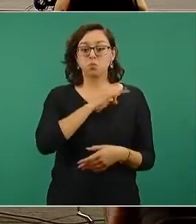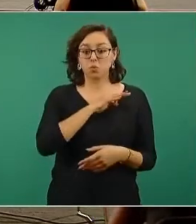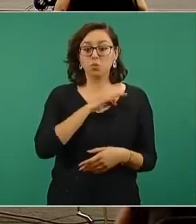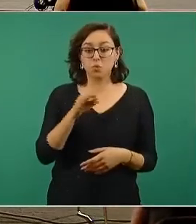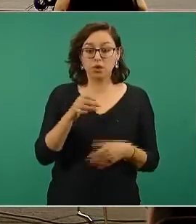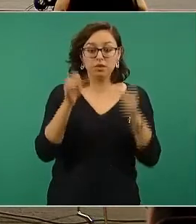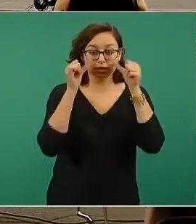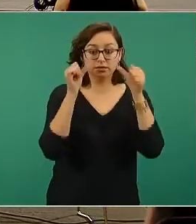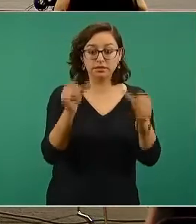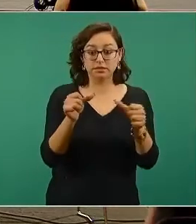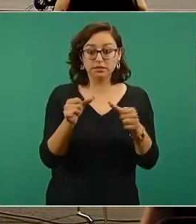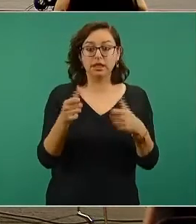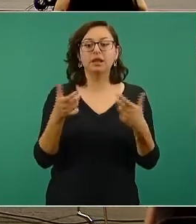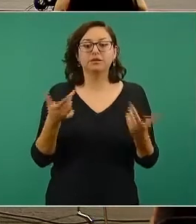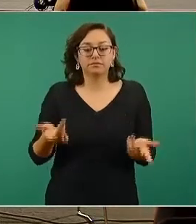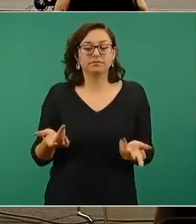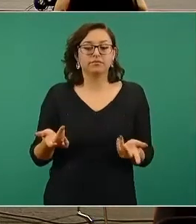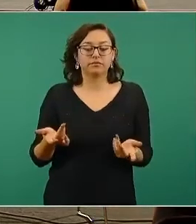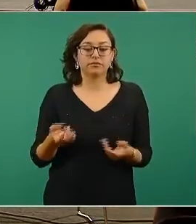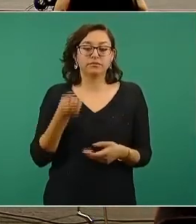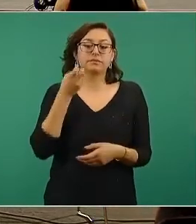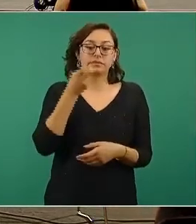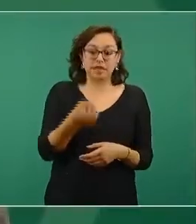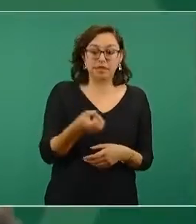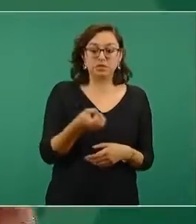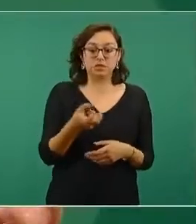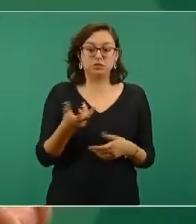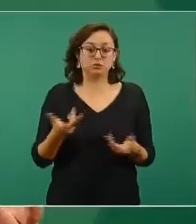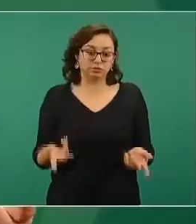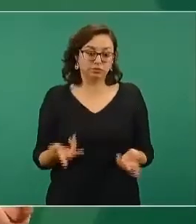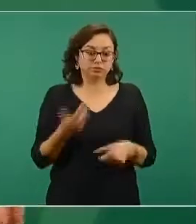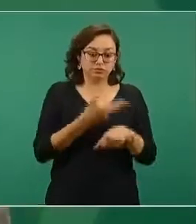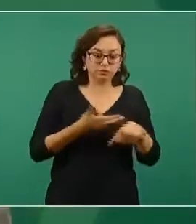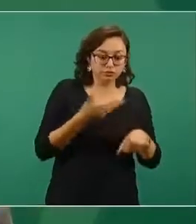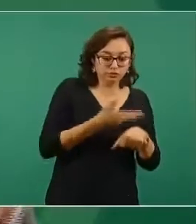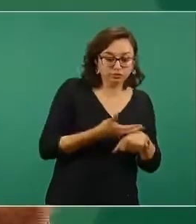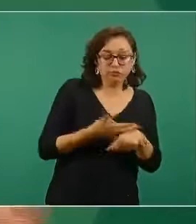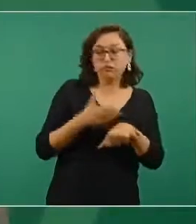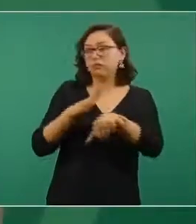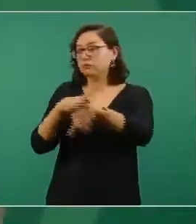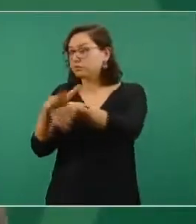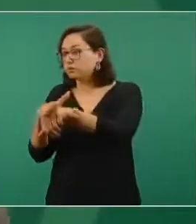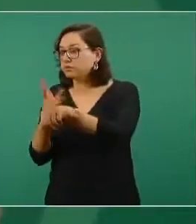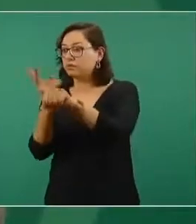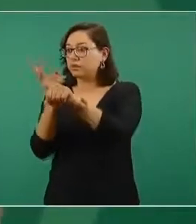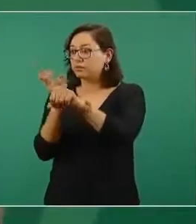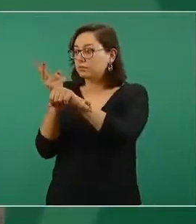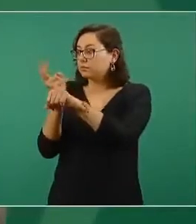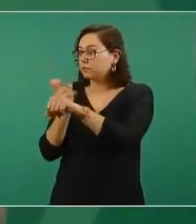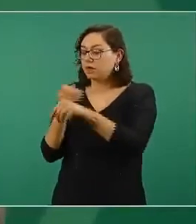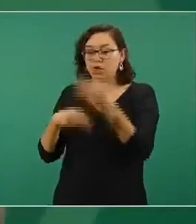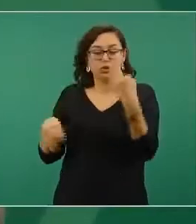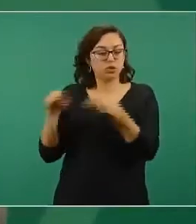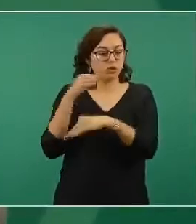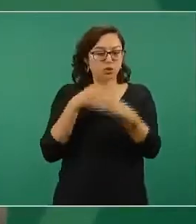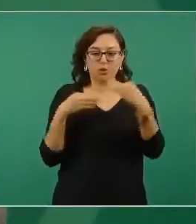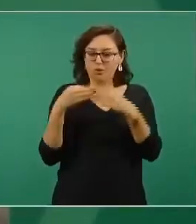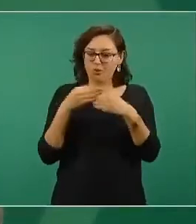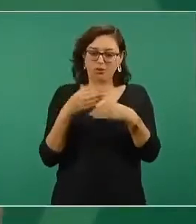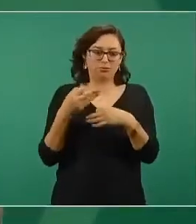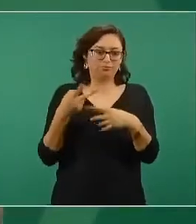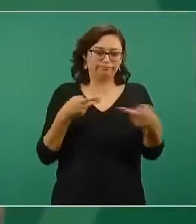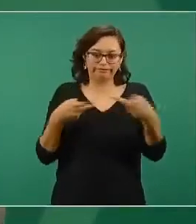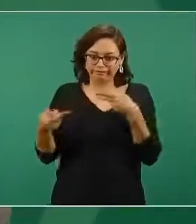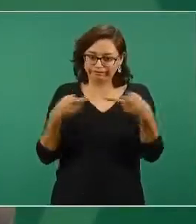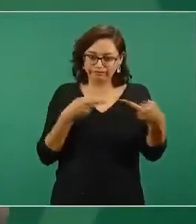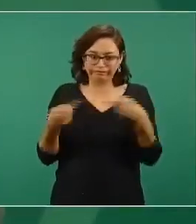las brigadas, y este componente, o sea, lo técnico y lo operativo para la convocatoria. Entonces, y esto se hace también